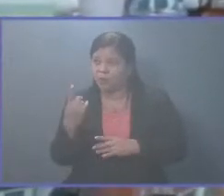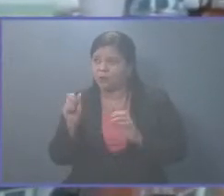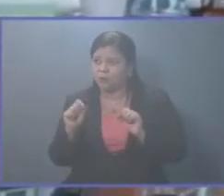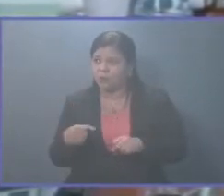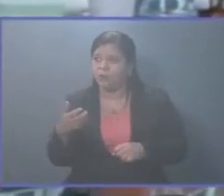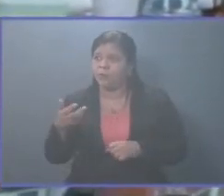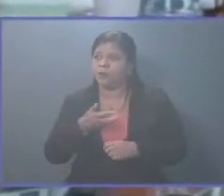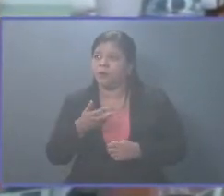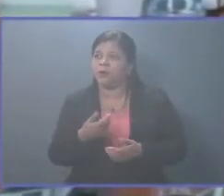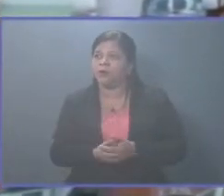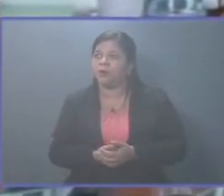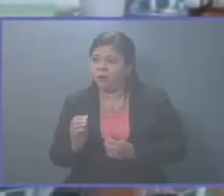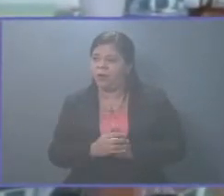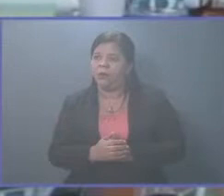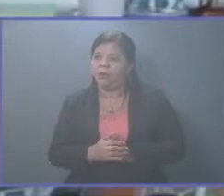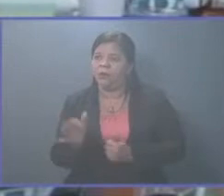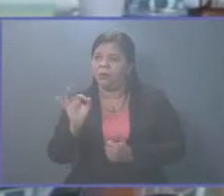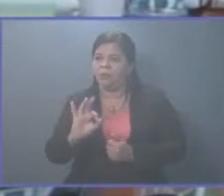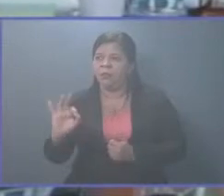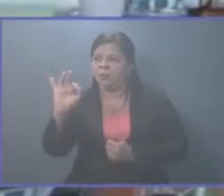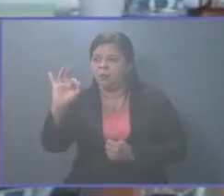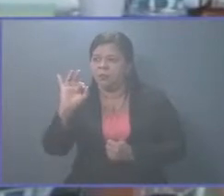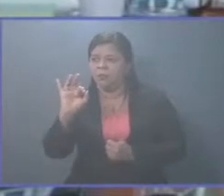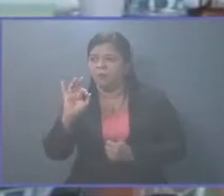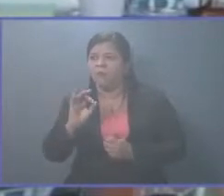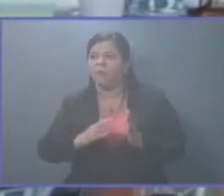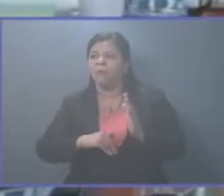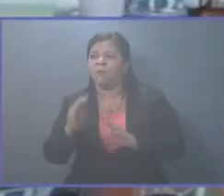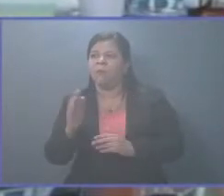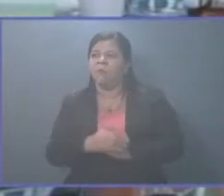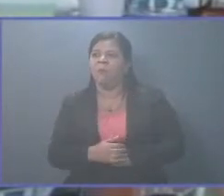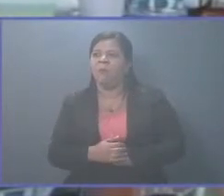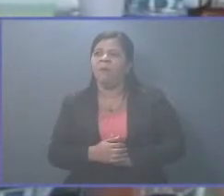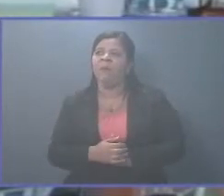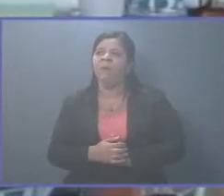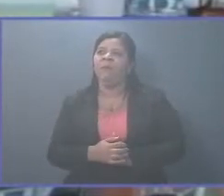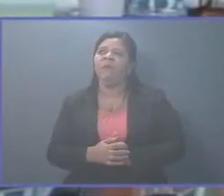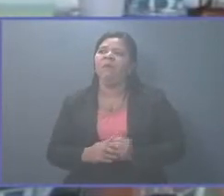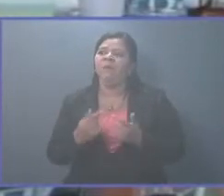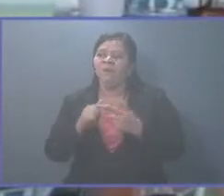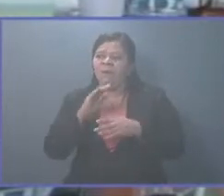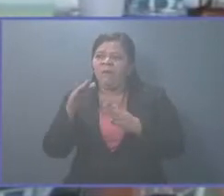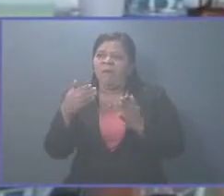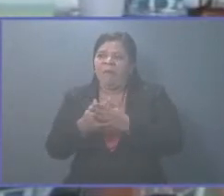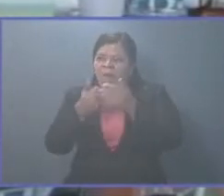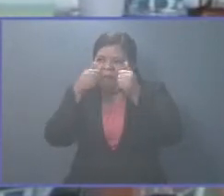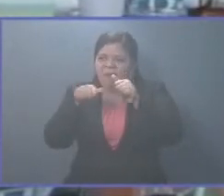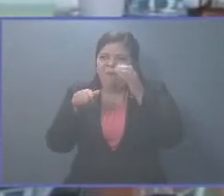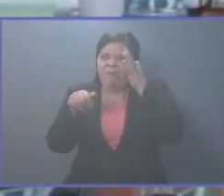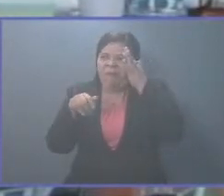así, que tiene un porcentaje de un 65%, es mejor tener esa que no tenerla.